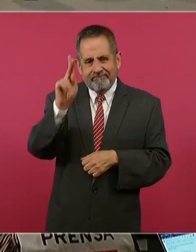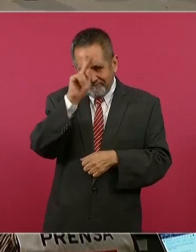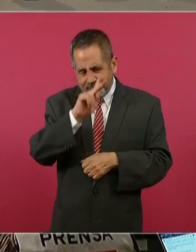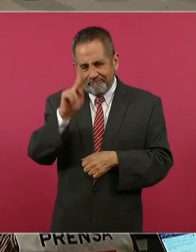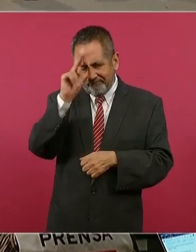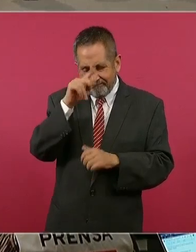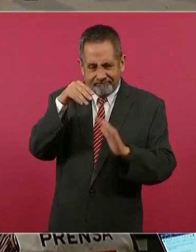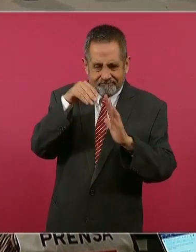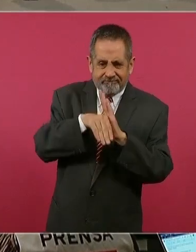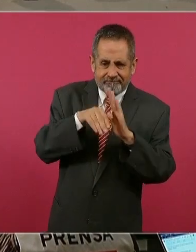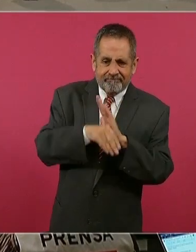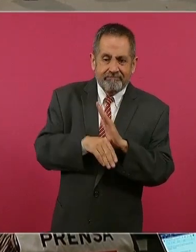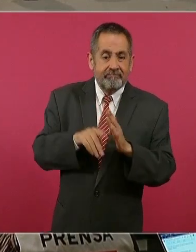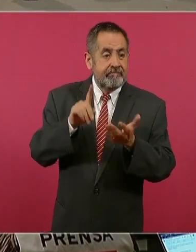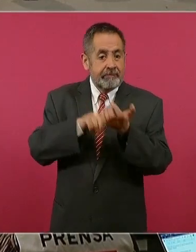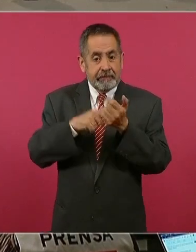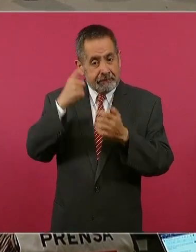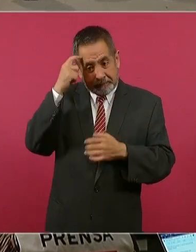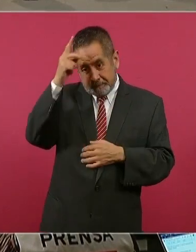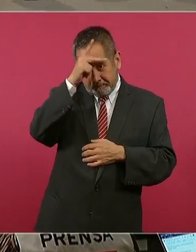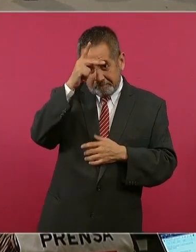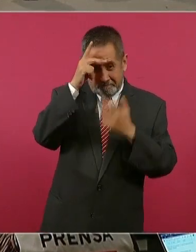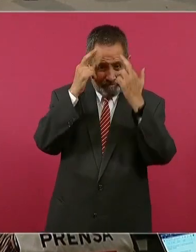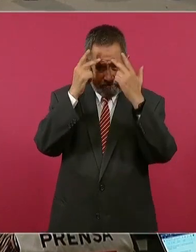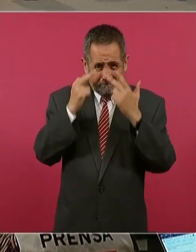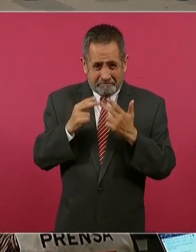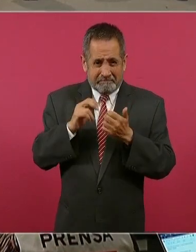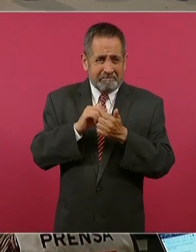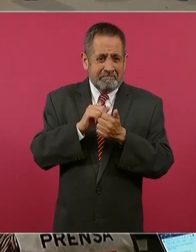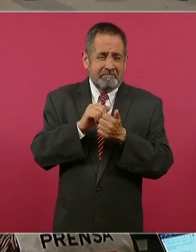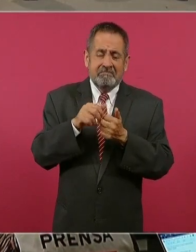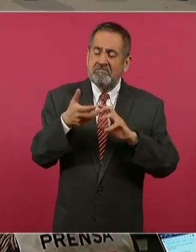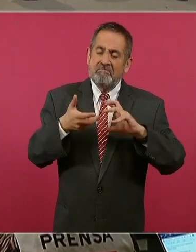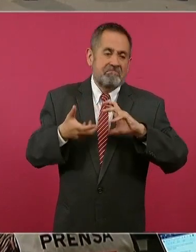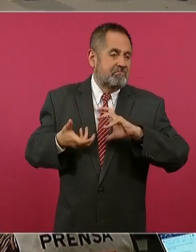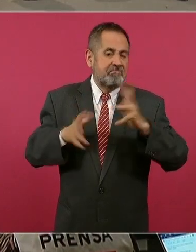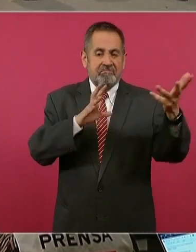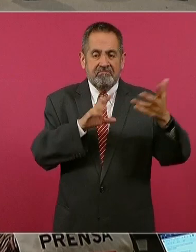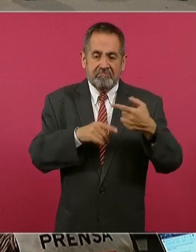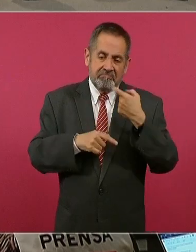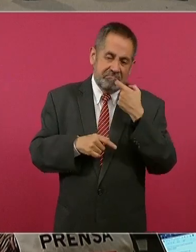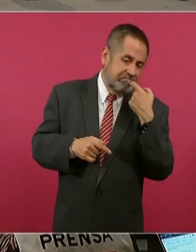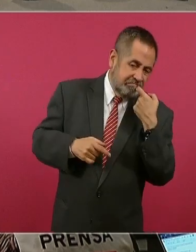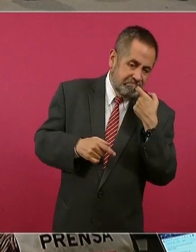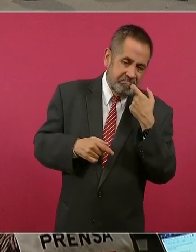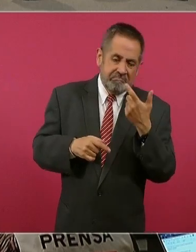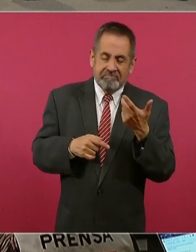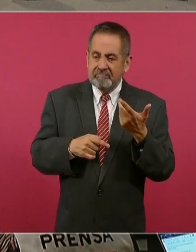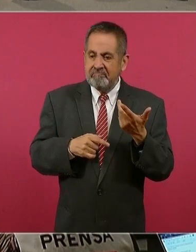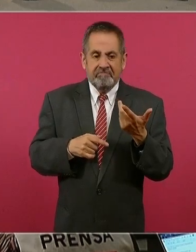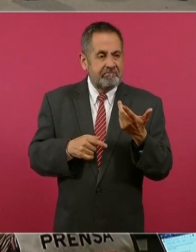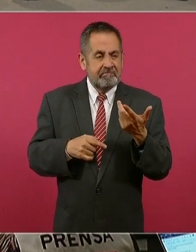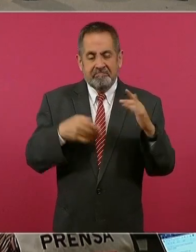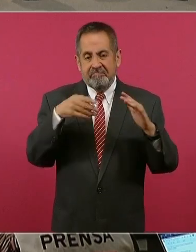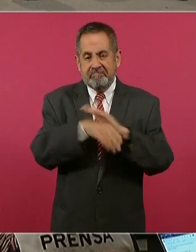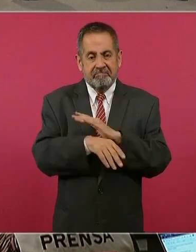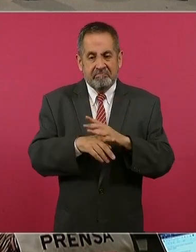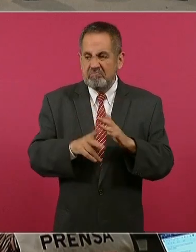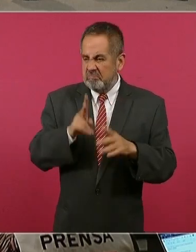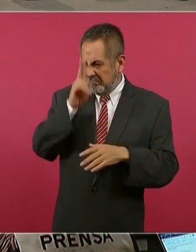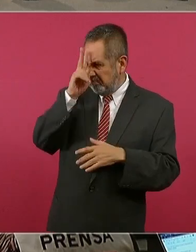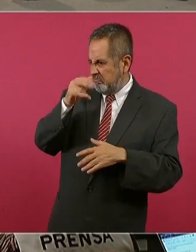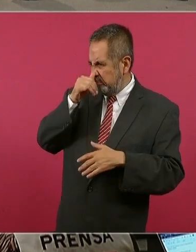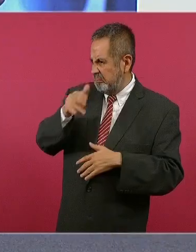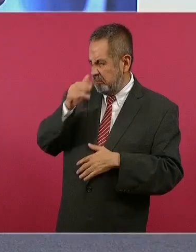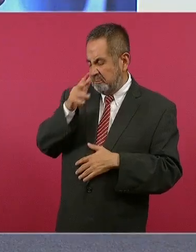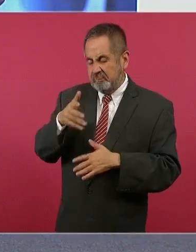tenía esas perturbaciones termine siendo una persona adicta y una persona que violenta a las